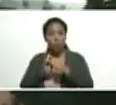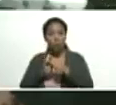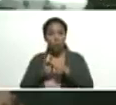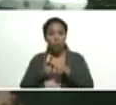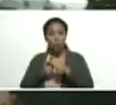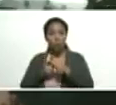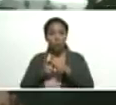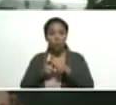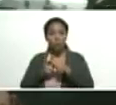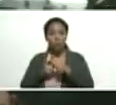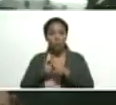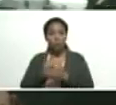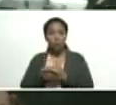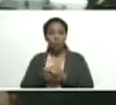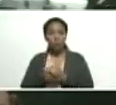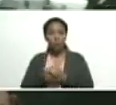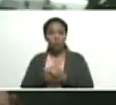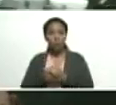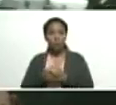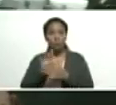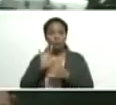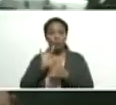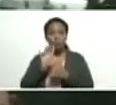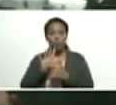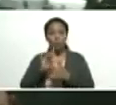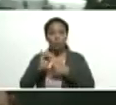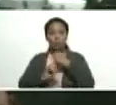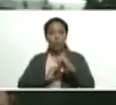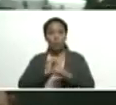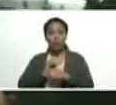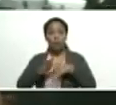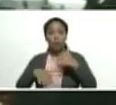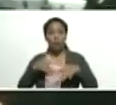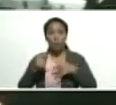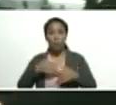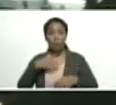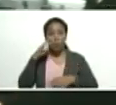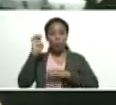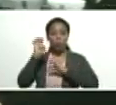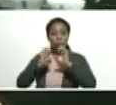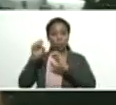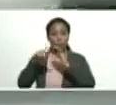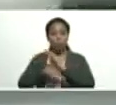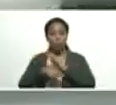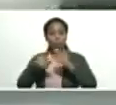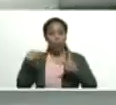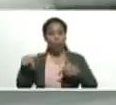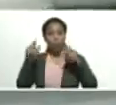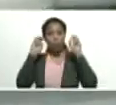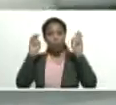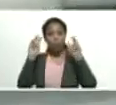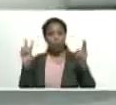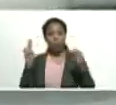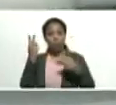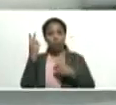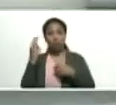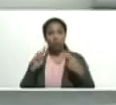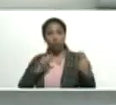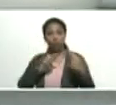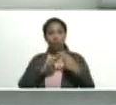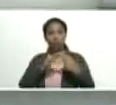plural, dada la proyección internacional que tiene el evento, de cómo se han podido evaluar durante este segundo encuentro de cafés